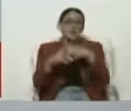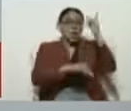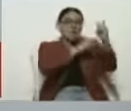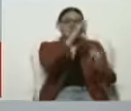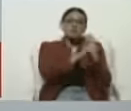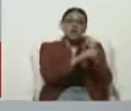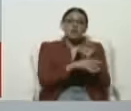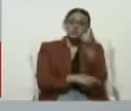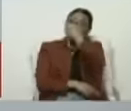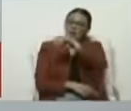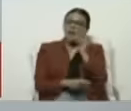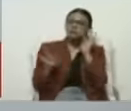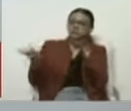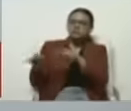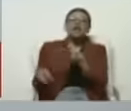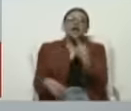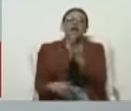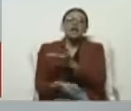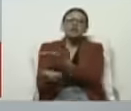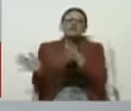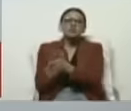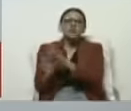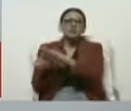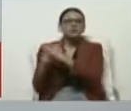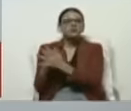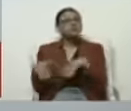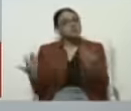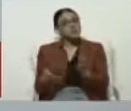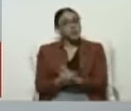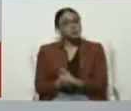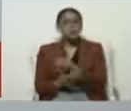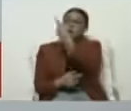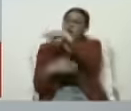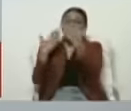Unidas, que nos han pedido reunión